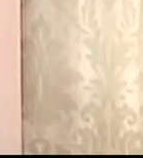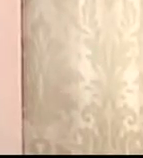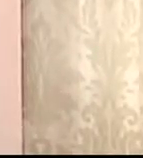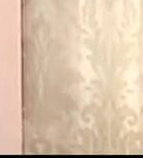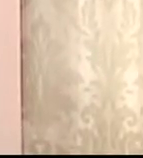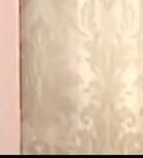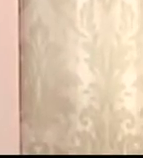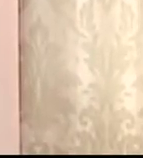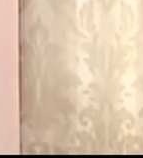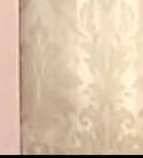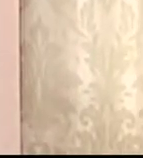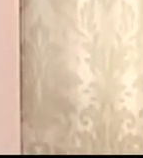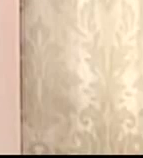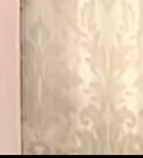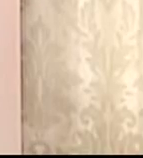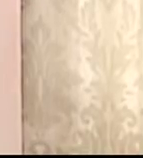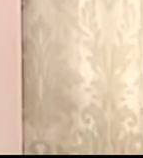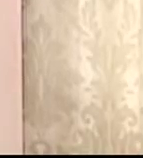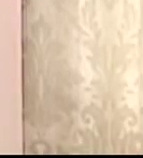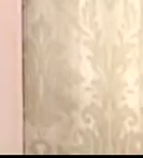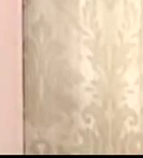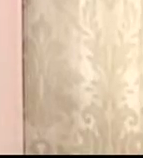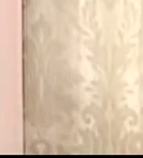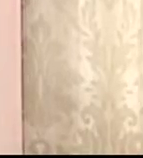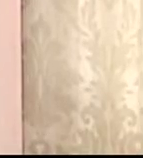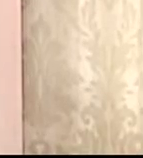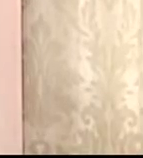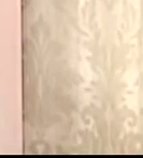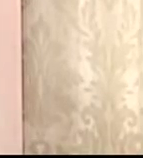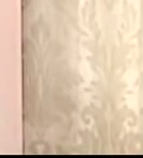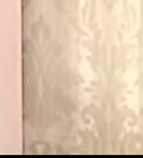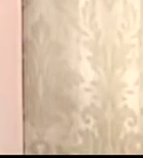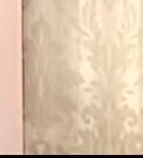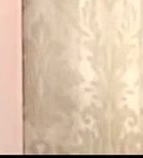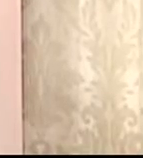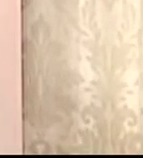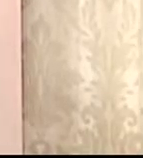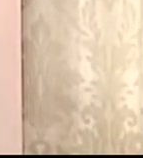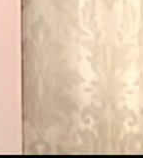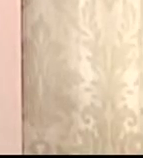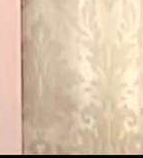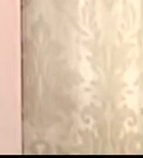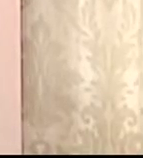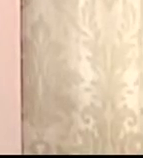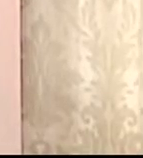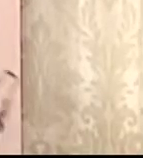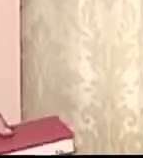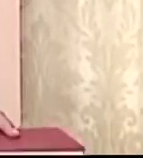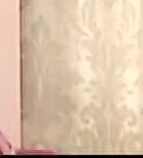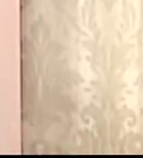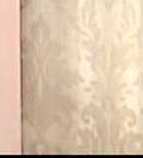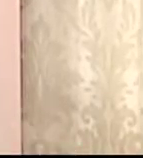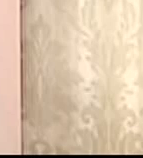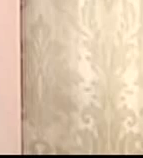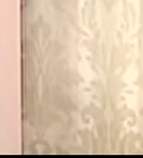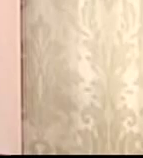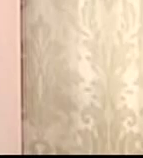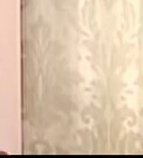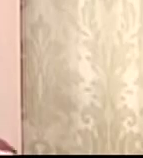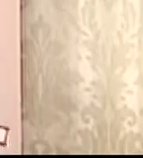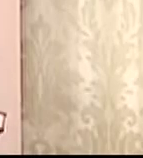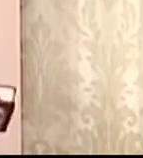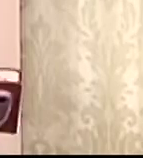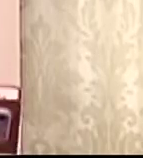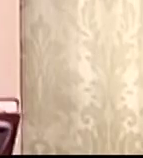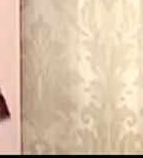en venezuela espera que intervenga afectar erróneas del android el android en el celular y